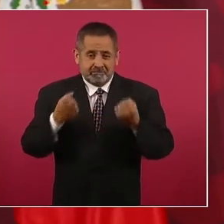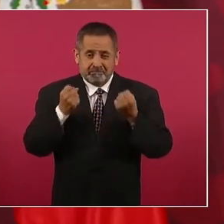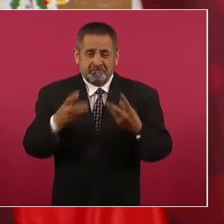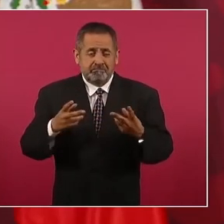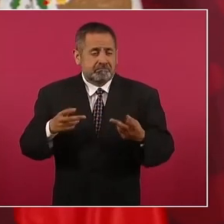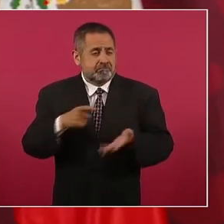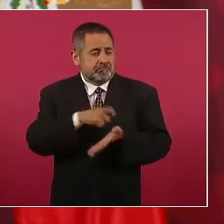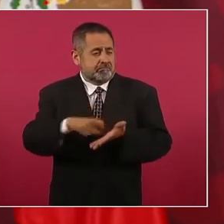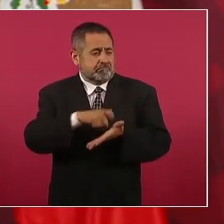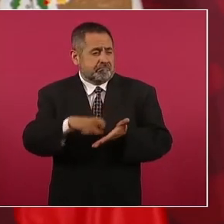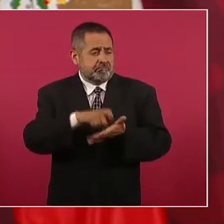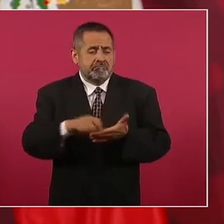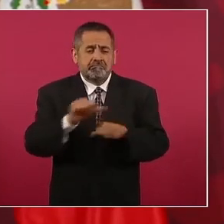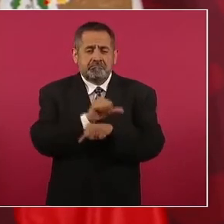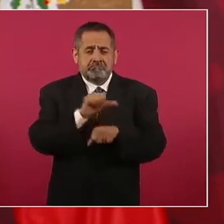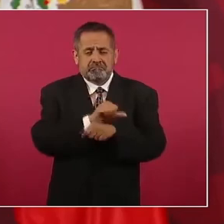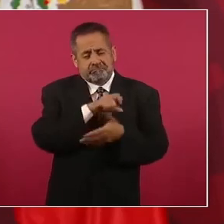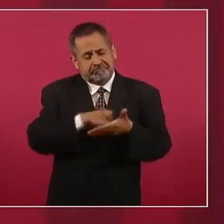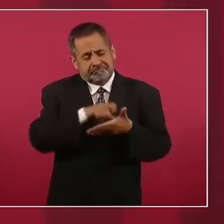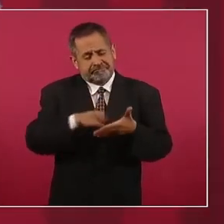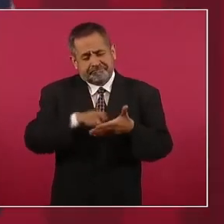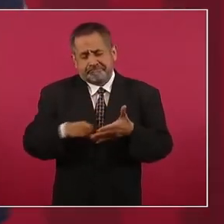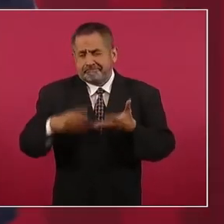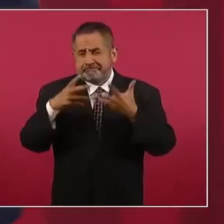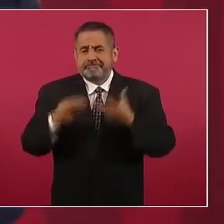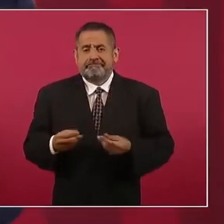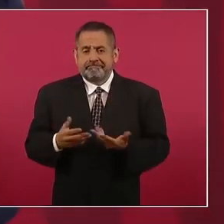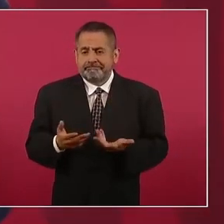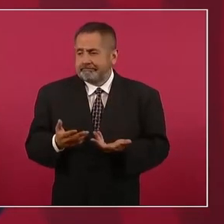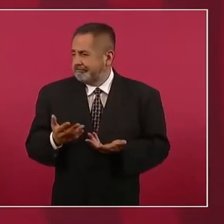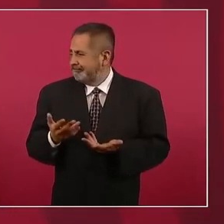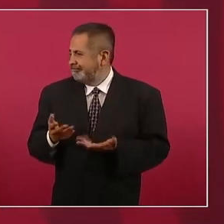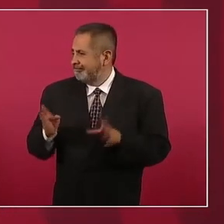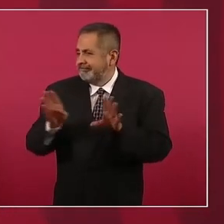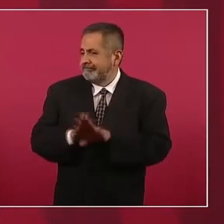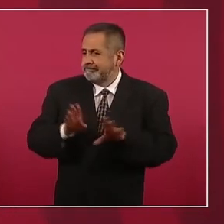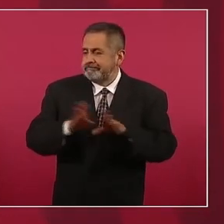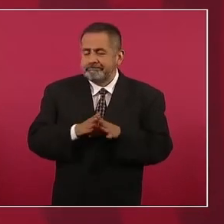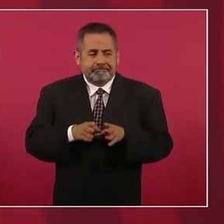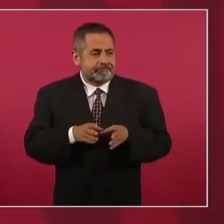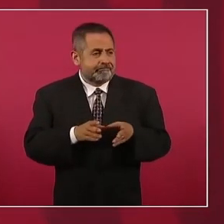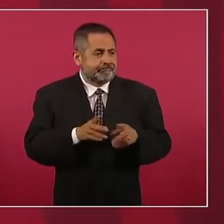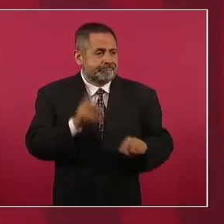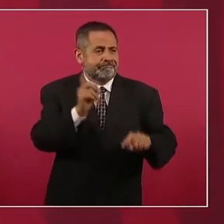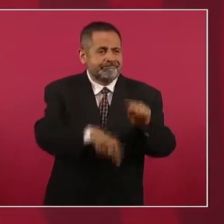el parque vehicular y no había opciones, no había alternativas.